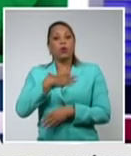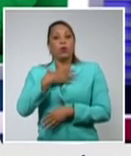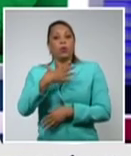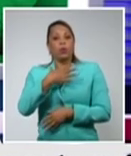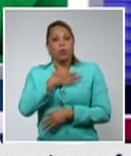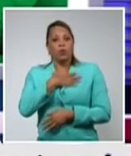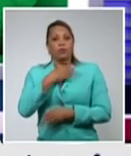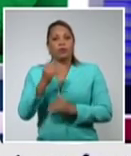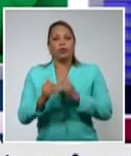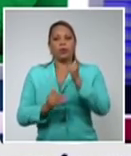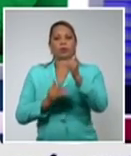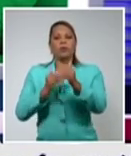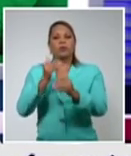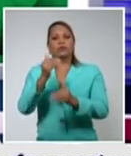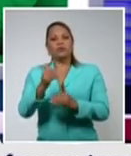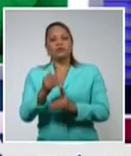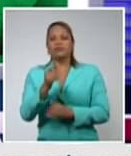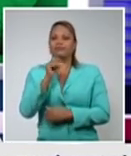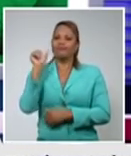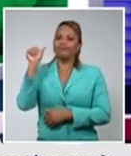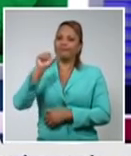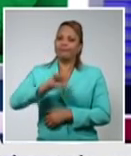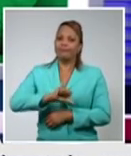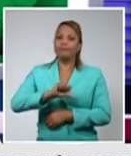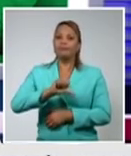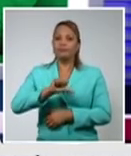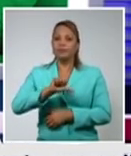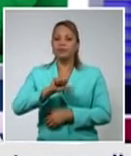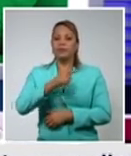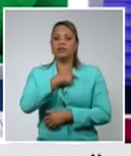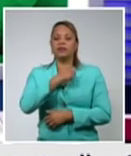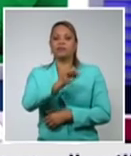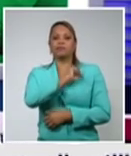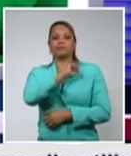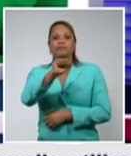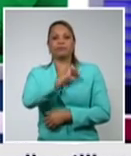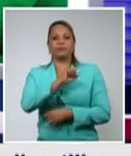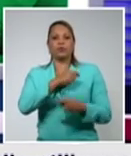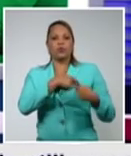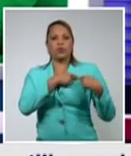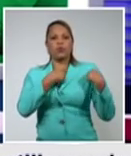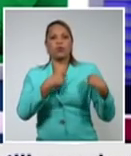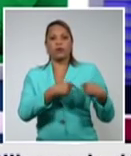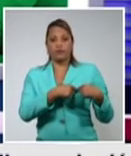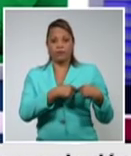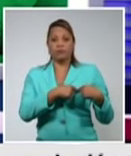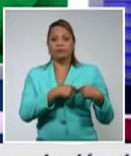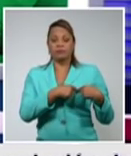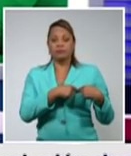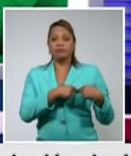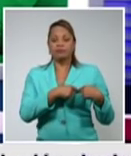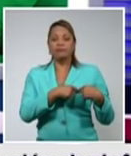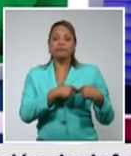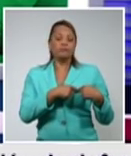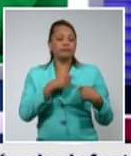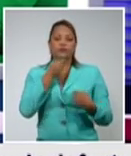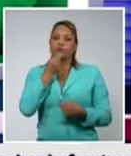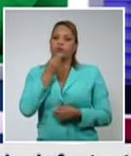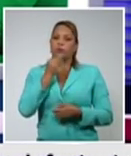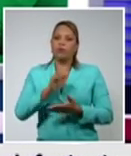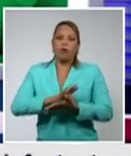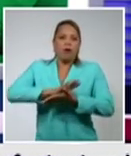evolución clínica muy desfavorable, pues hizo una parada cardíaca en asistolia, de la cual no fue posible